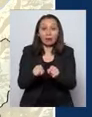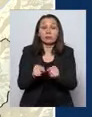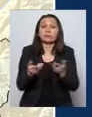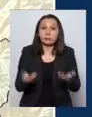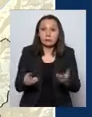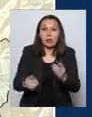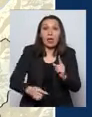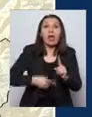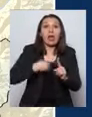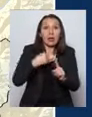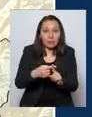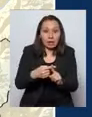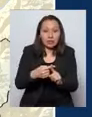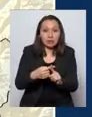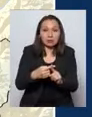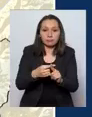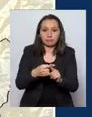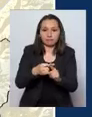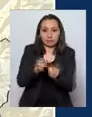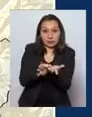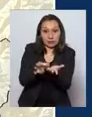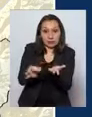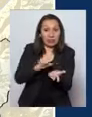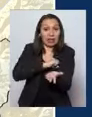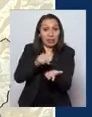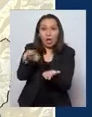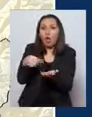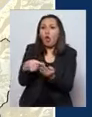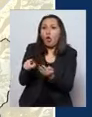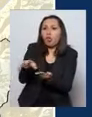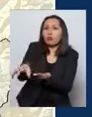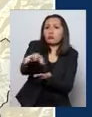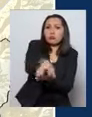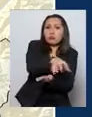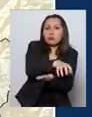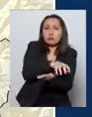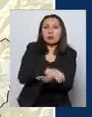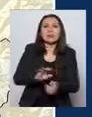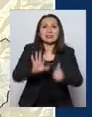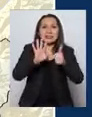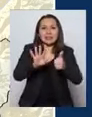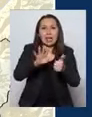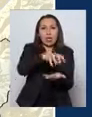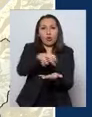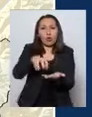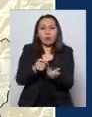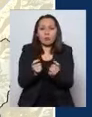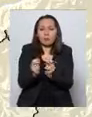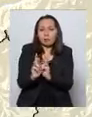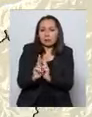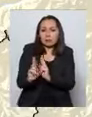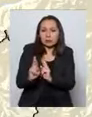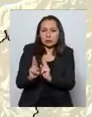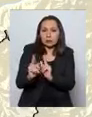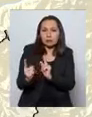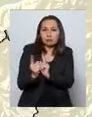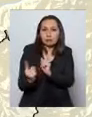además fuera de la provincia santiago otras 6 comunas que tienen una relación